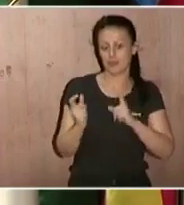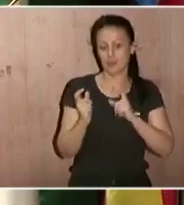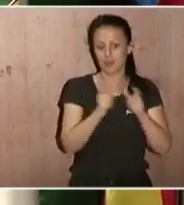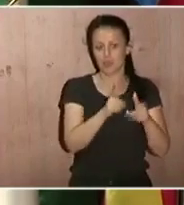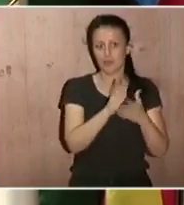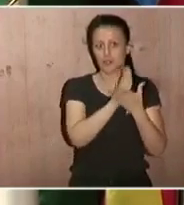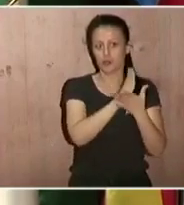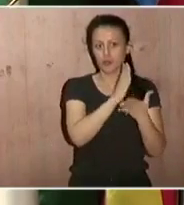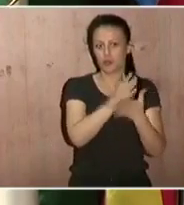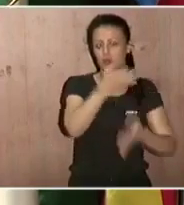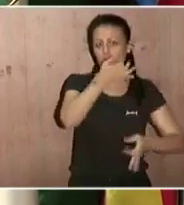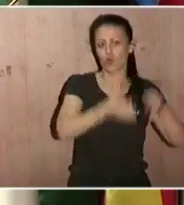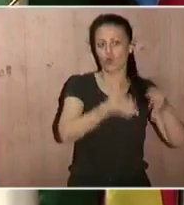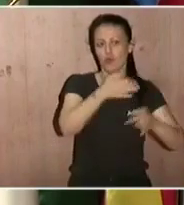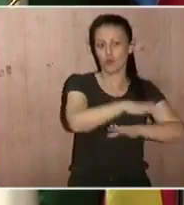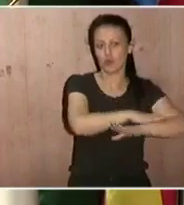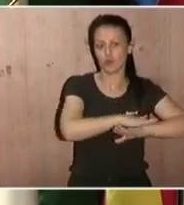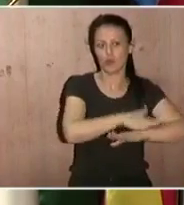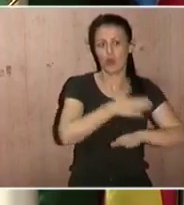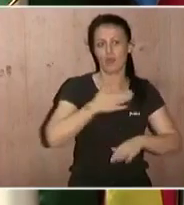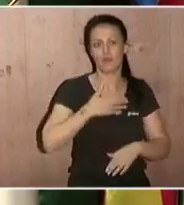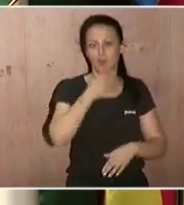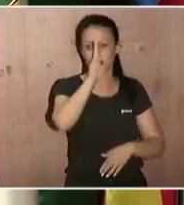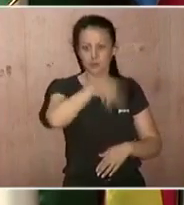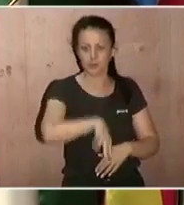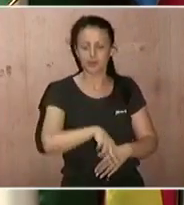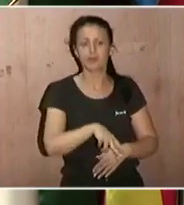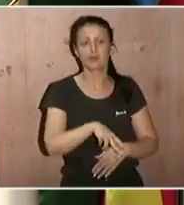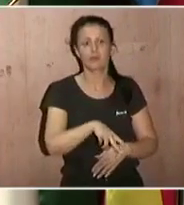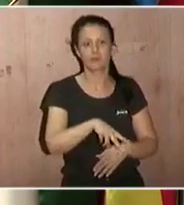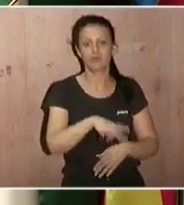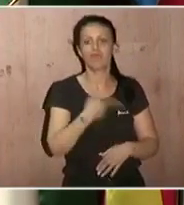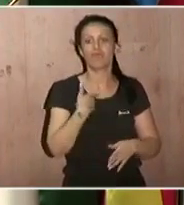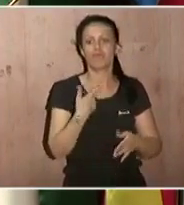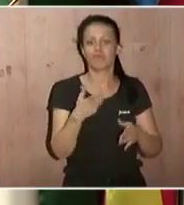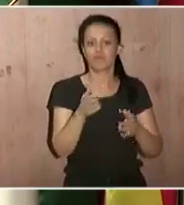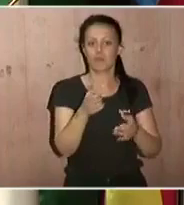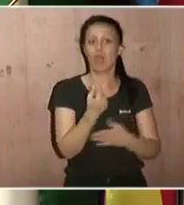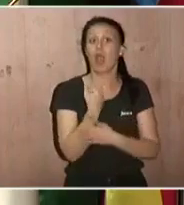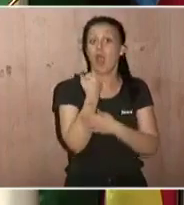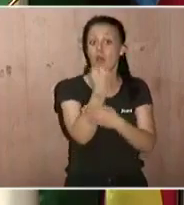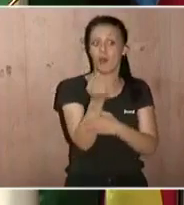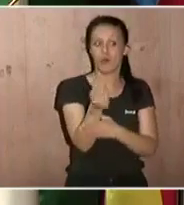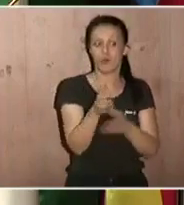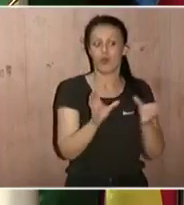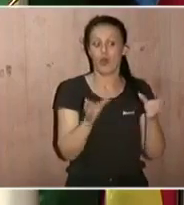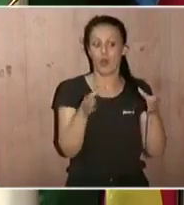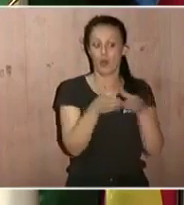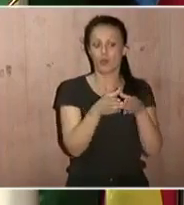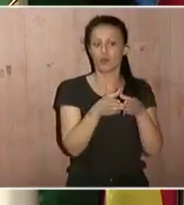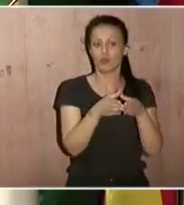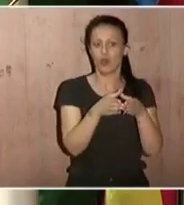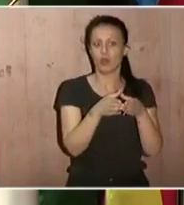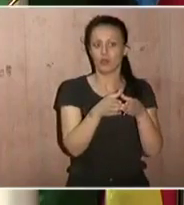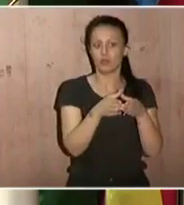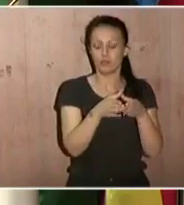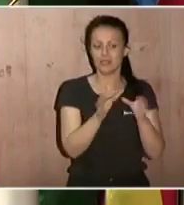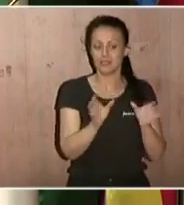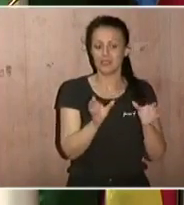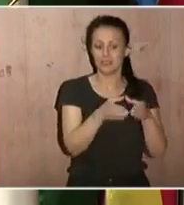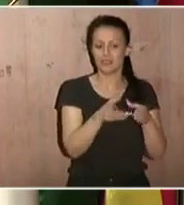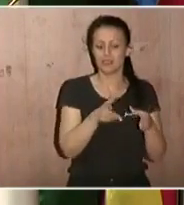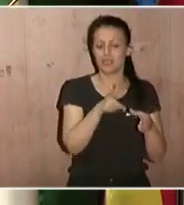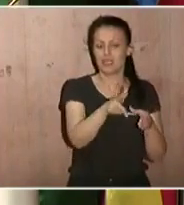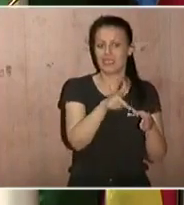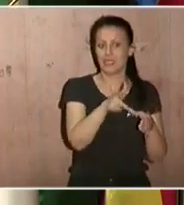Estudios Jurídicos del Estado y en el mío propio, el decidido apoyo ofrecido por la Junta de la Facultad de Derecho y el Consejo